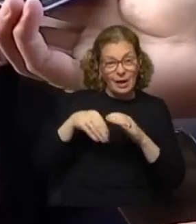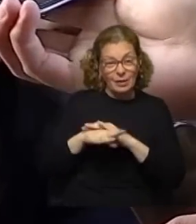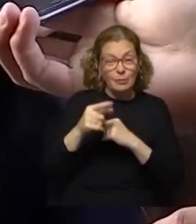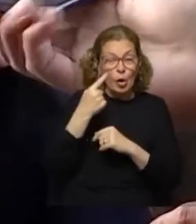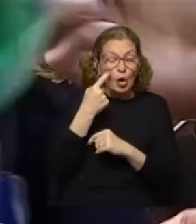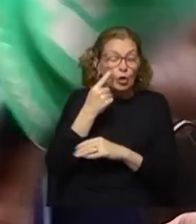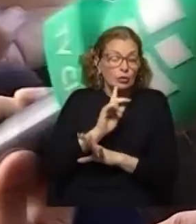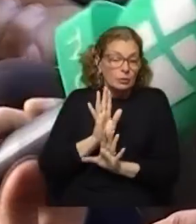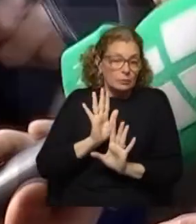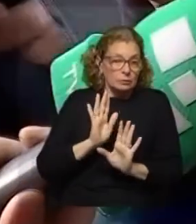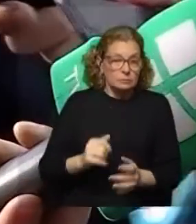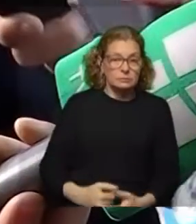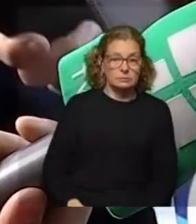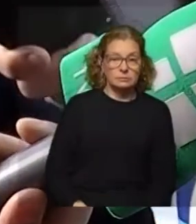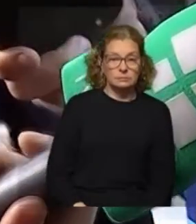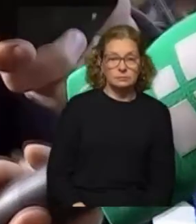desconocemos